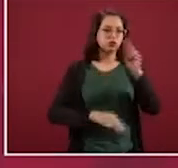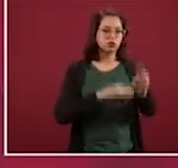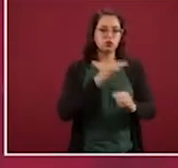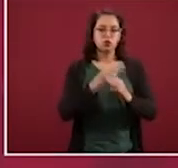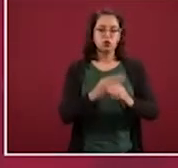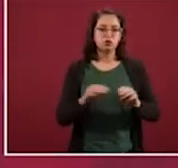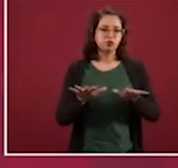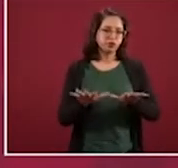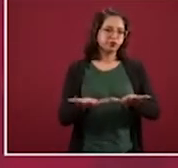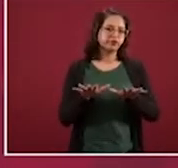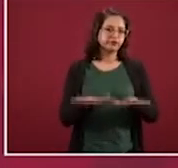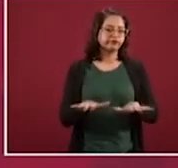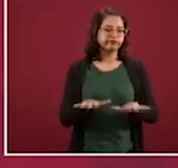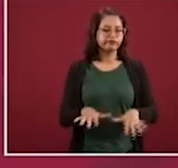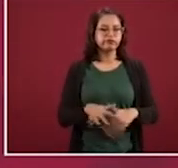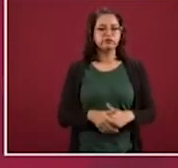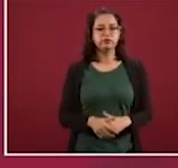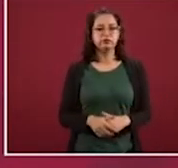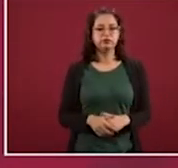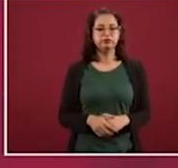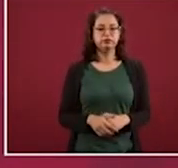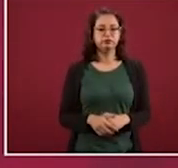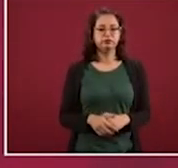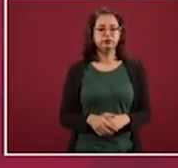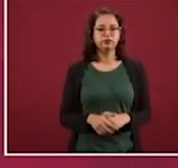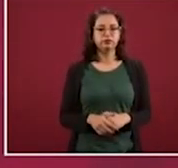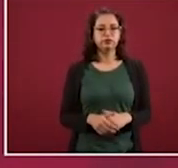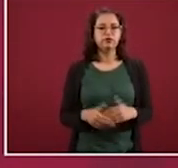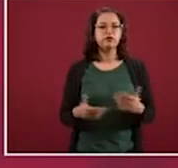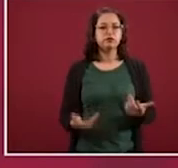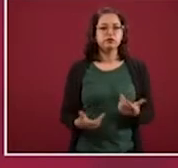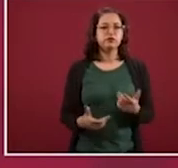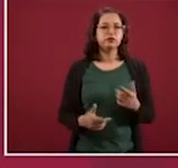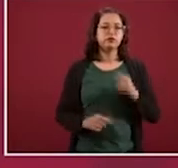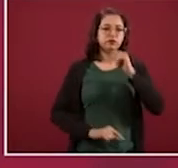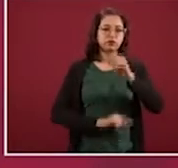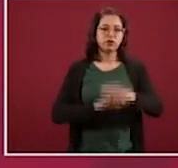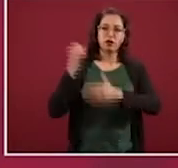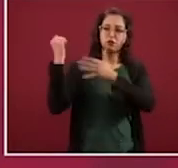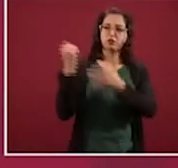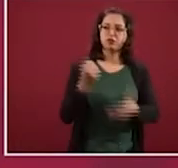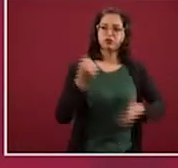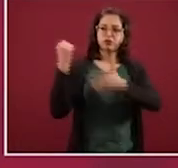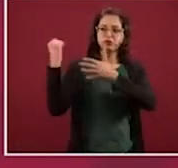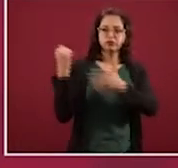que va a traer mucha inversión